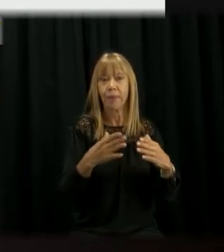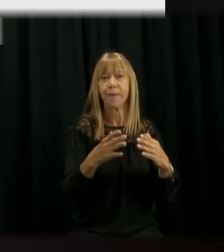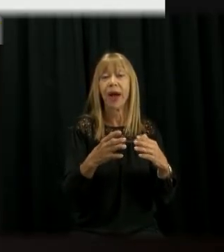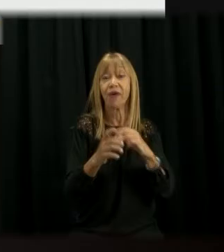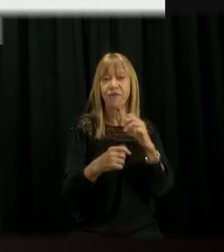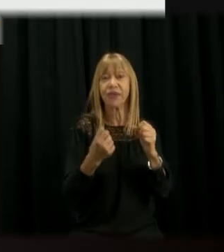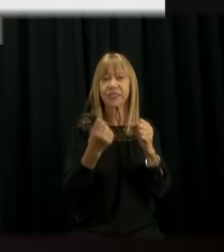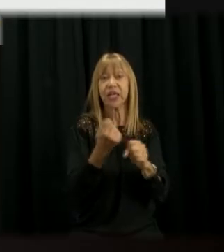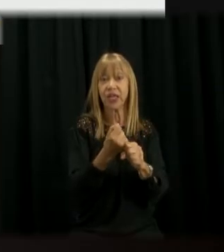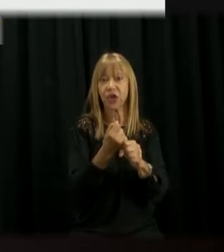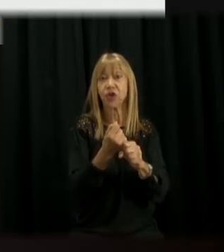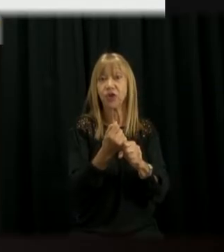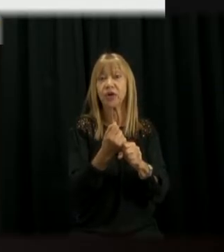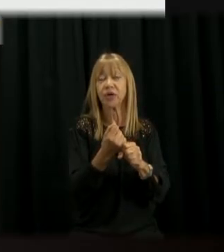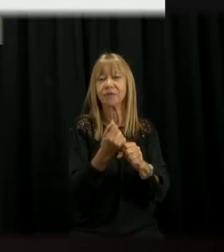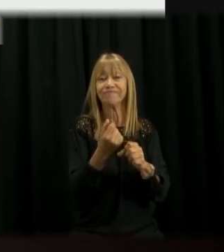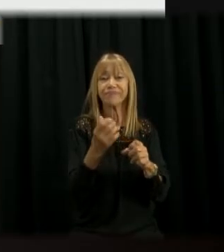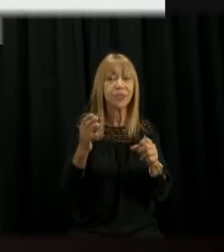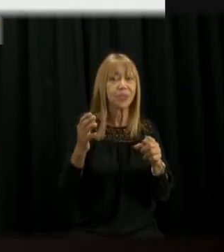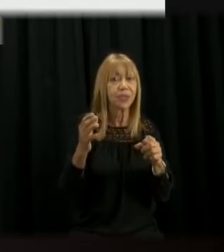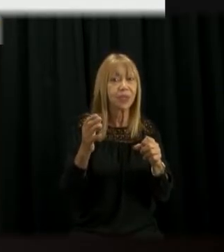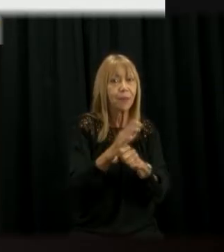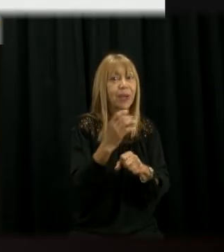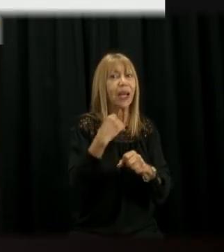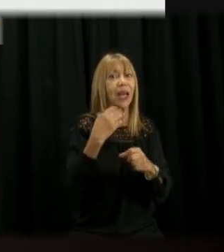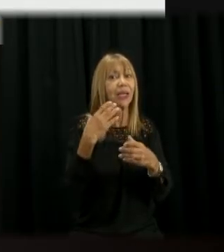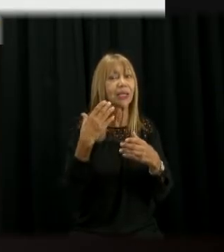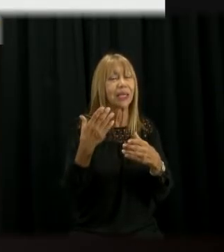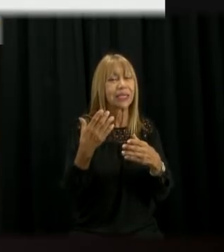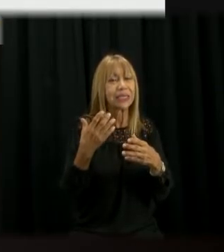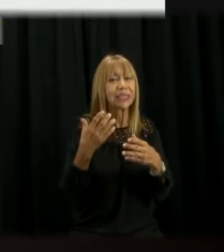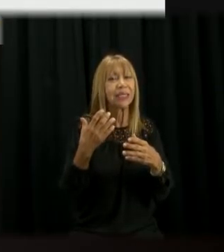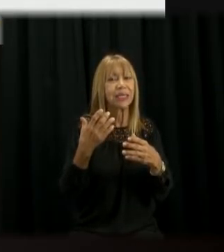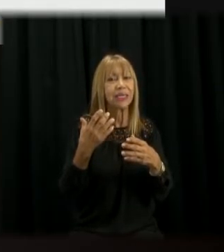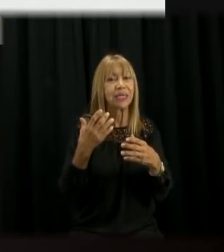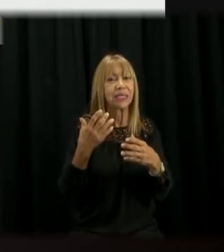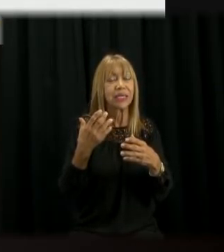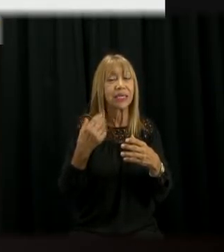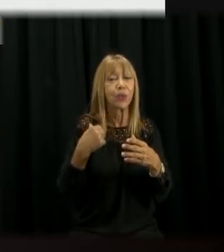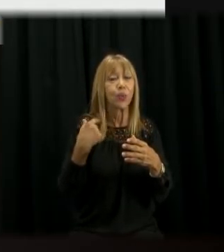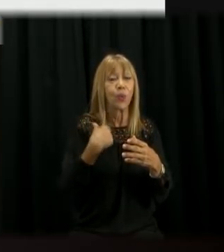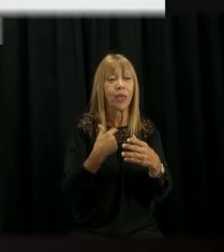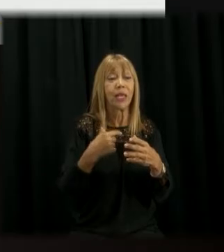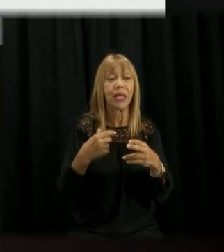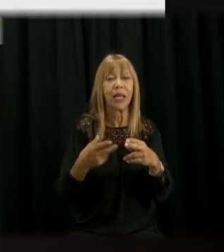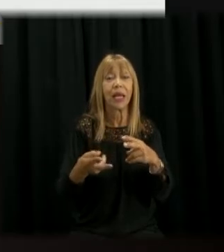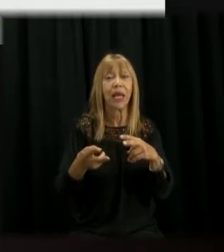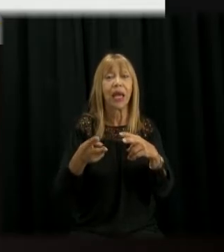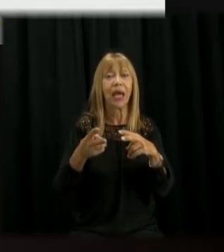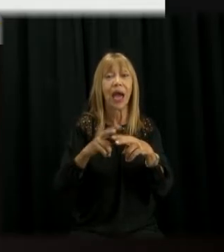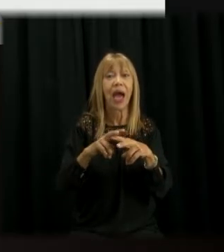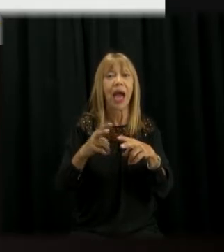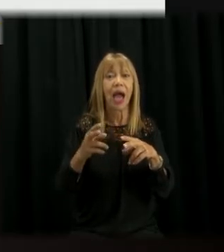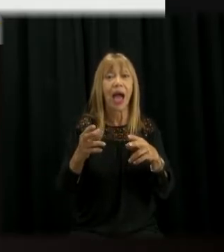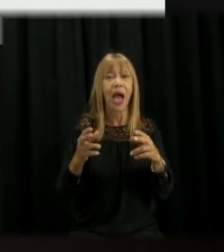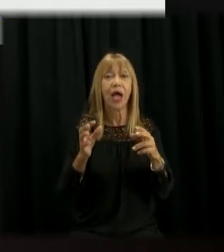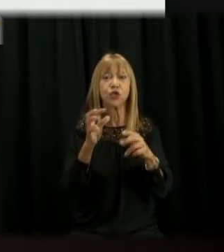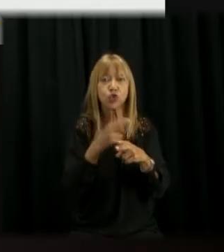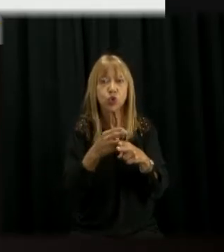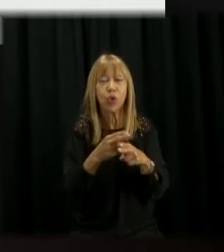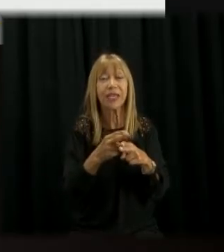tenerlo disponible en el año fiscal 22 de manera completa, completamente. Y se verán los